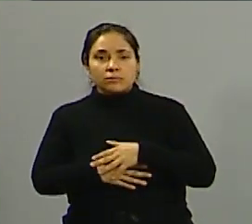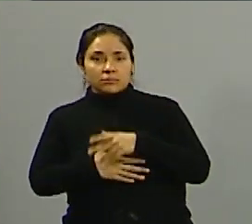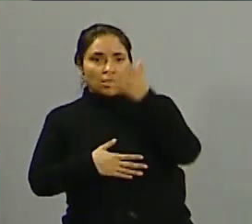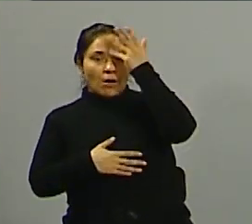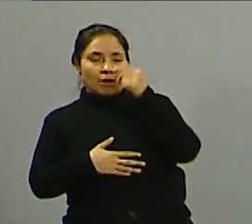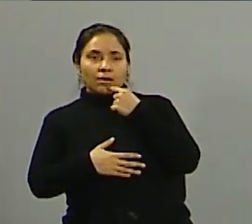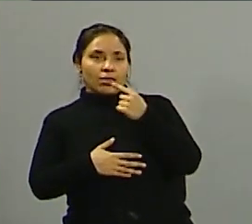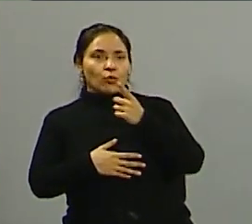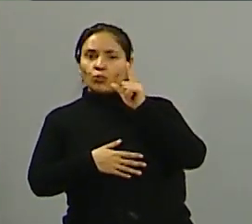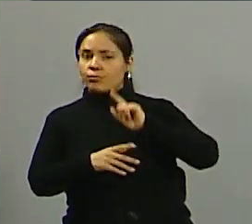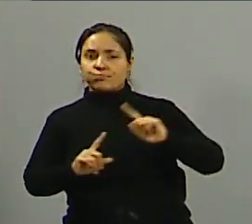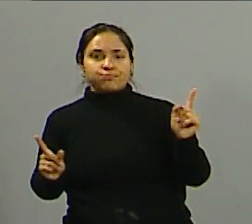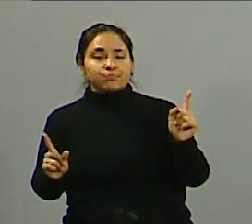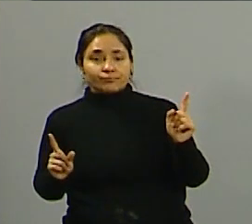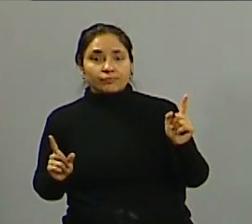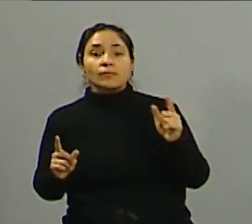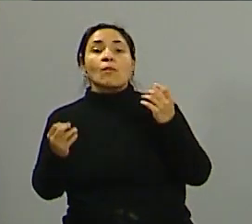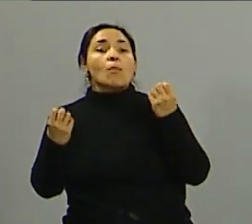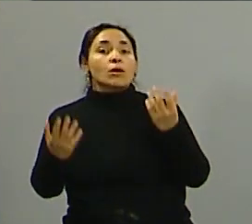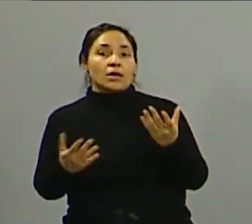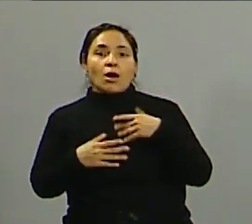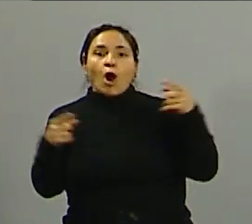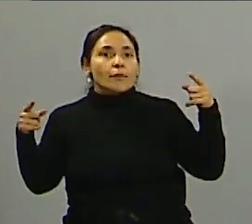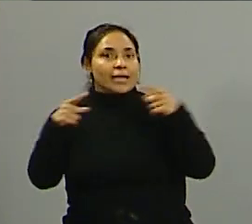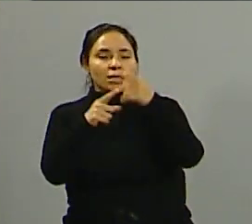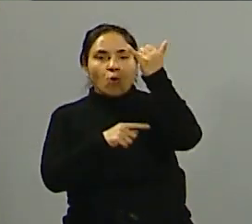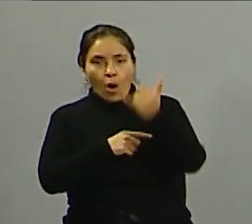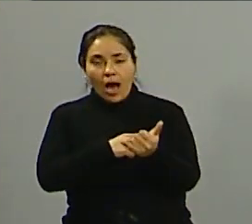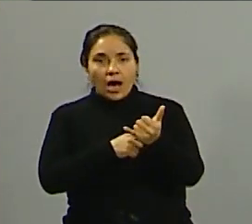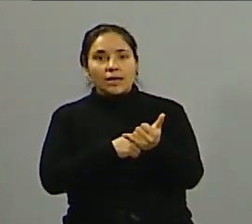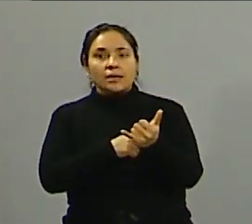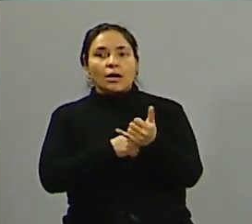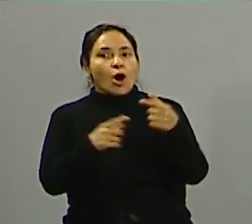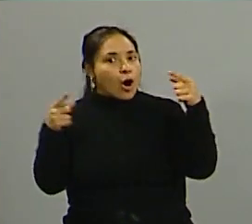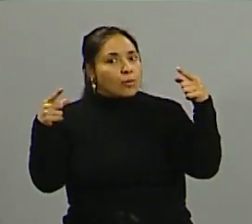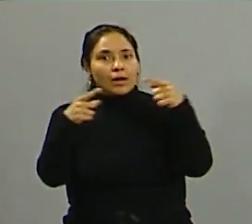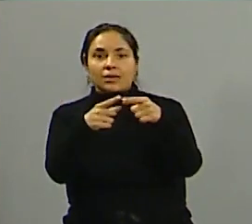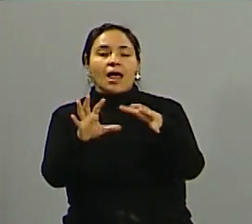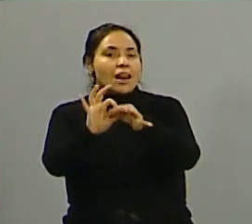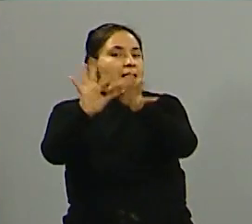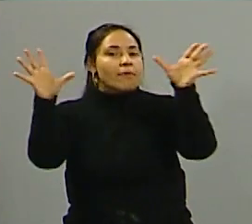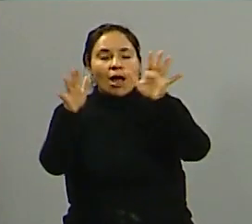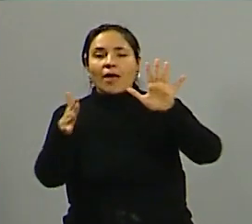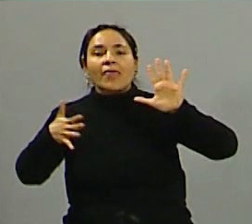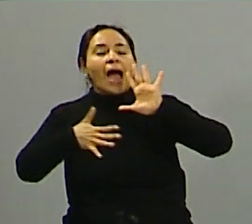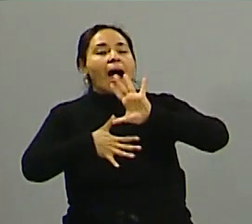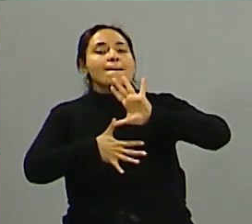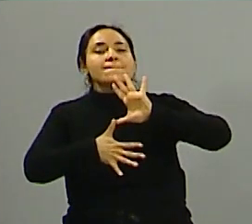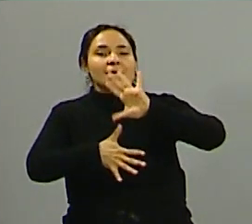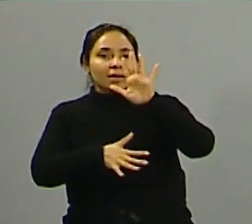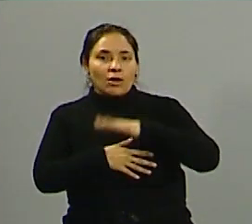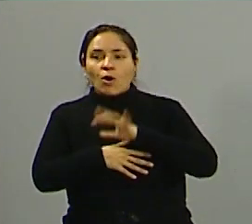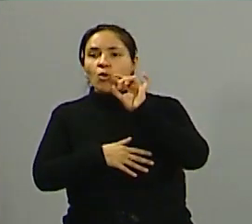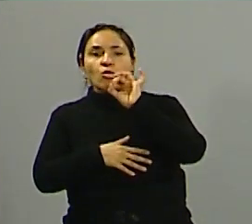niega porque volvemos a lo mismo, hay un objetivo. El objetivo es la liberación de los pueblos de América, ni siquiera es esto de